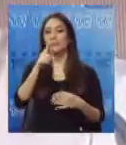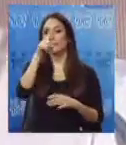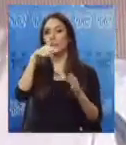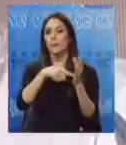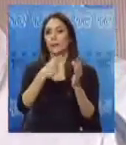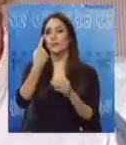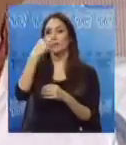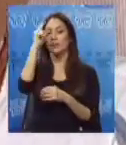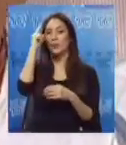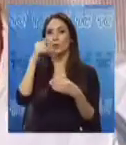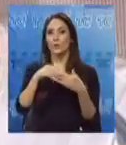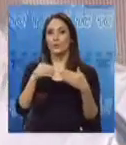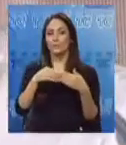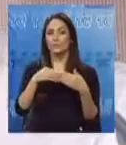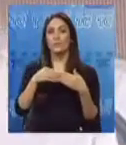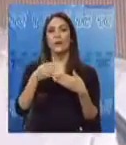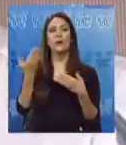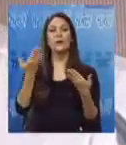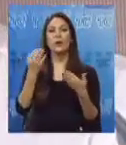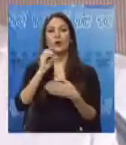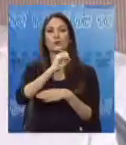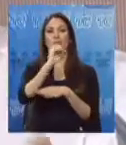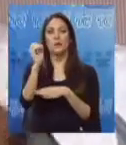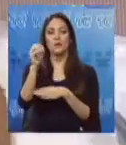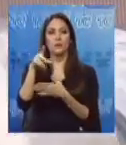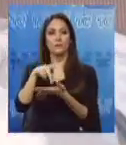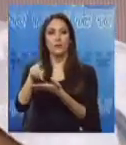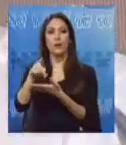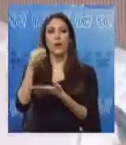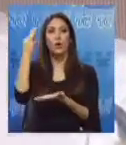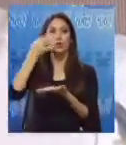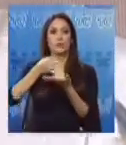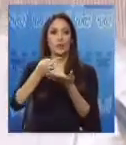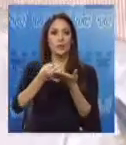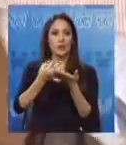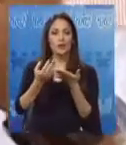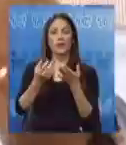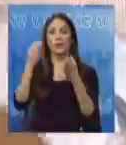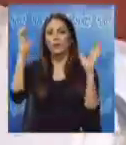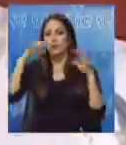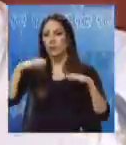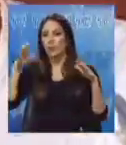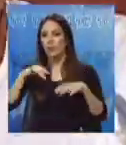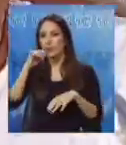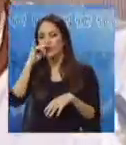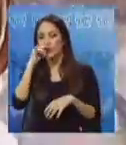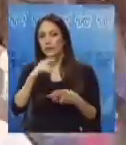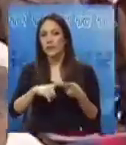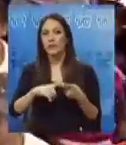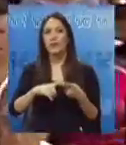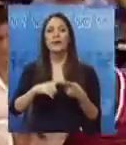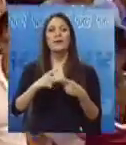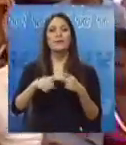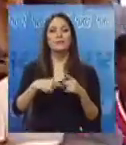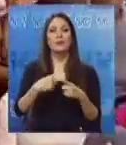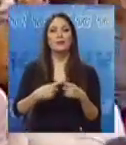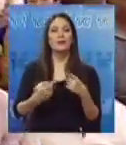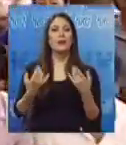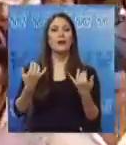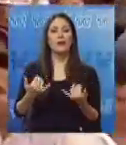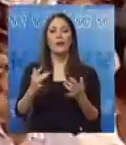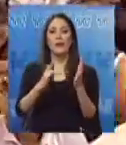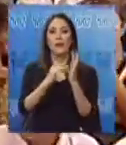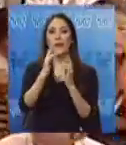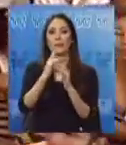en 6 meses a Occidental, la activación del Cotopaxi, el fenómeno del Niño, el invierno extremadamente duro, y después, en